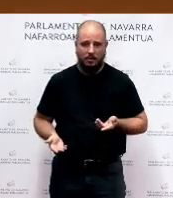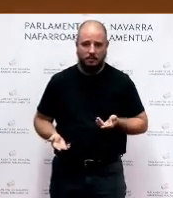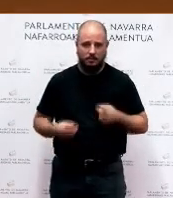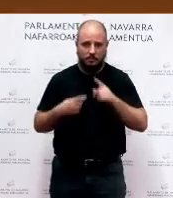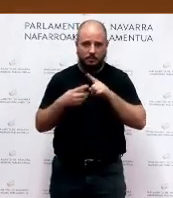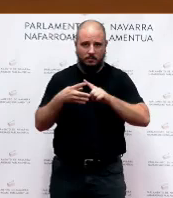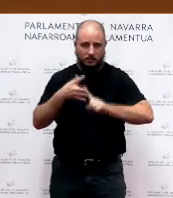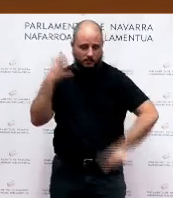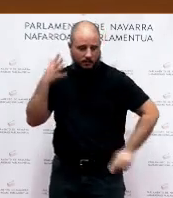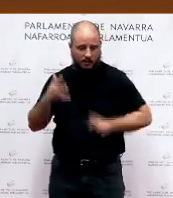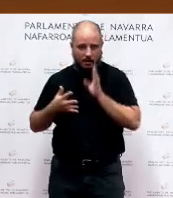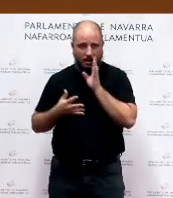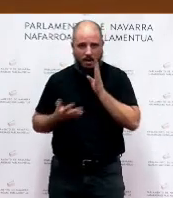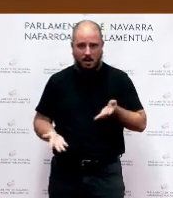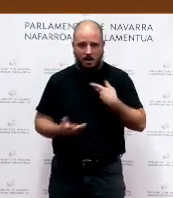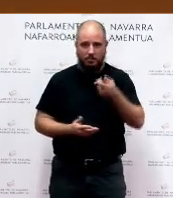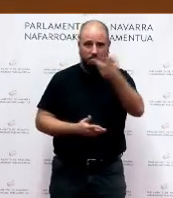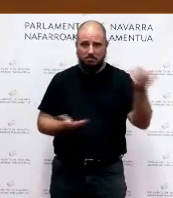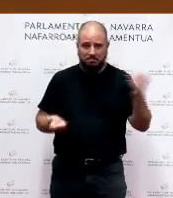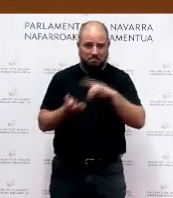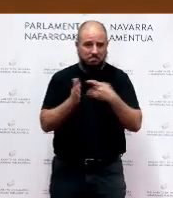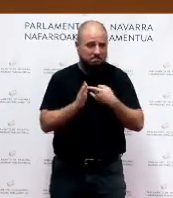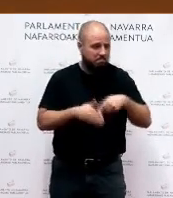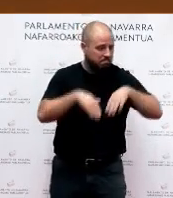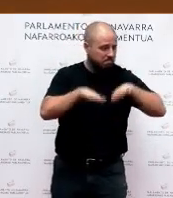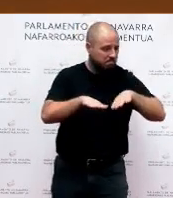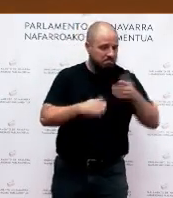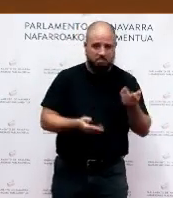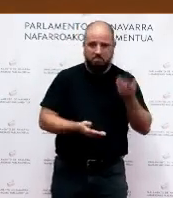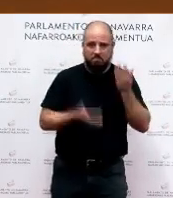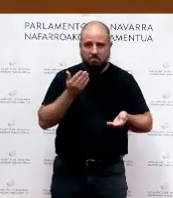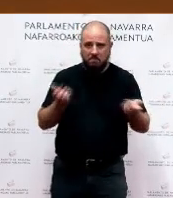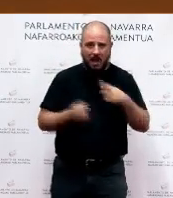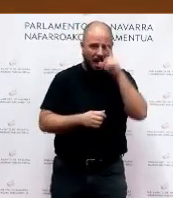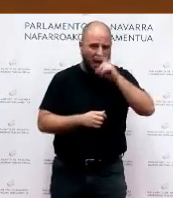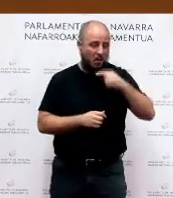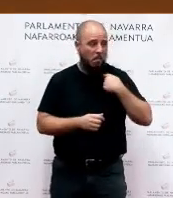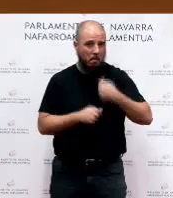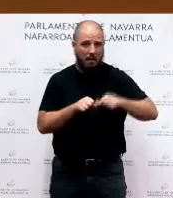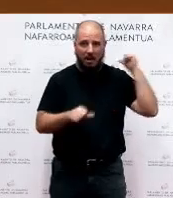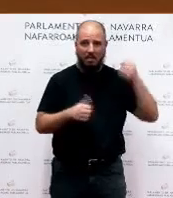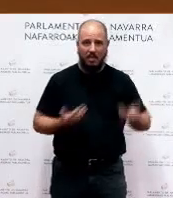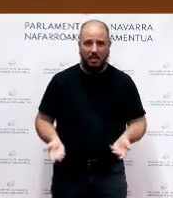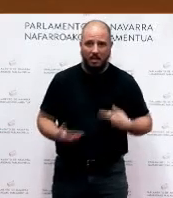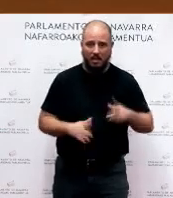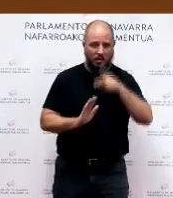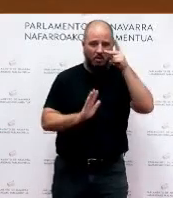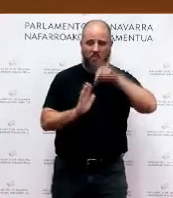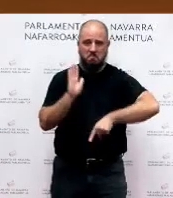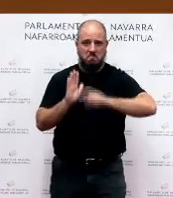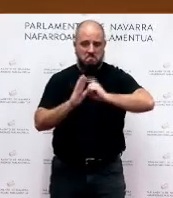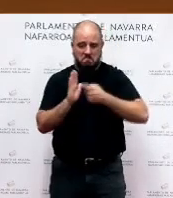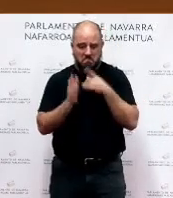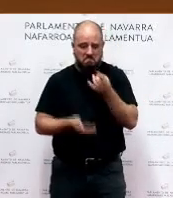es el camino de planes injustamente paralizados, esos años perdidos, esa normativa infructuosa o perjudicial,